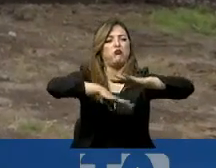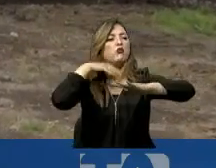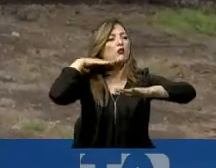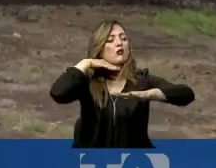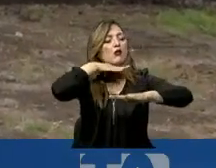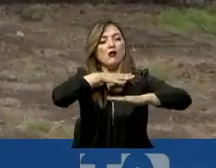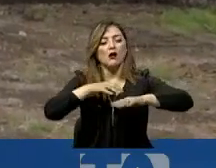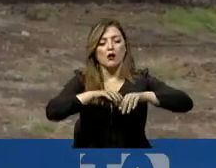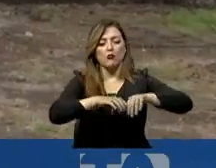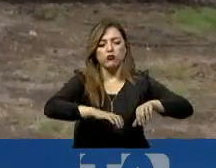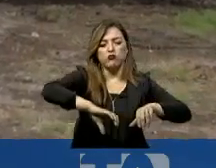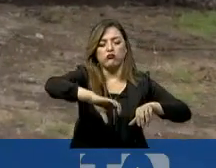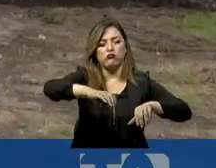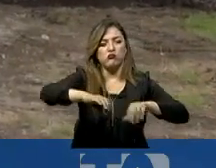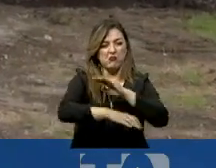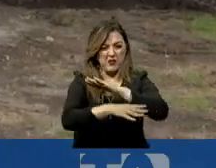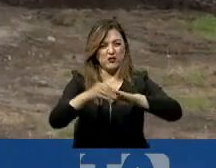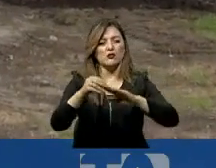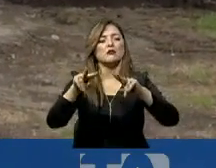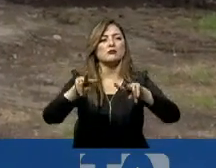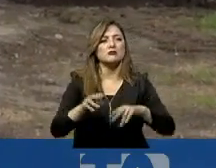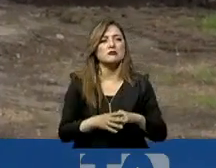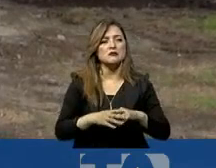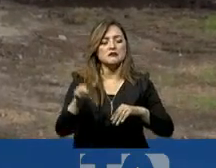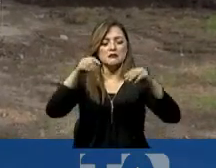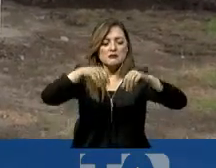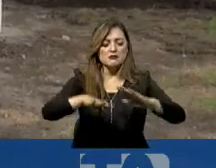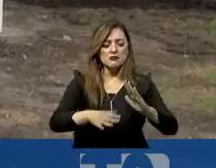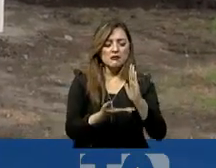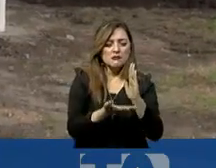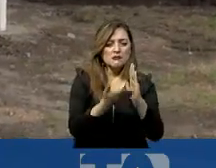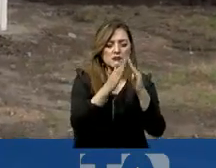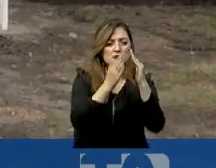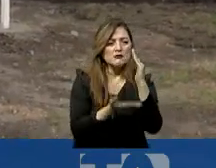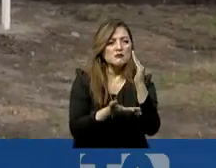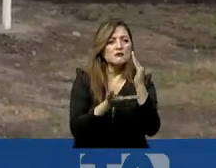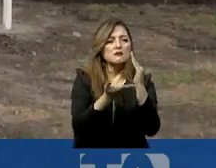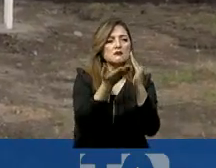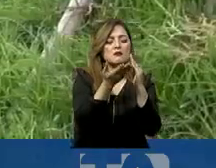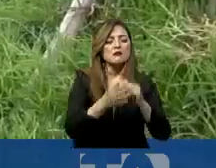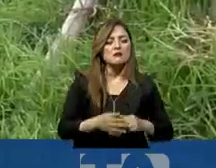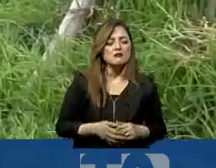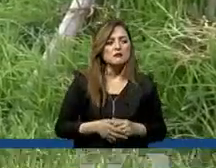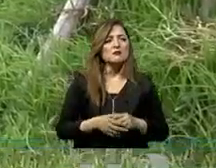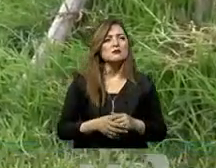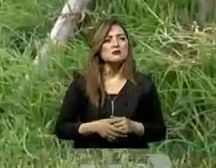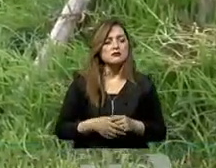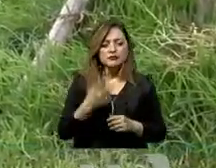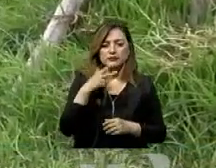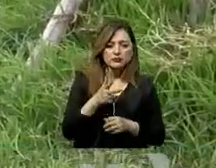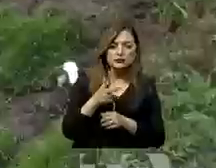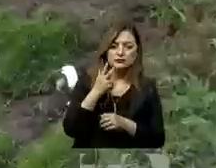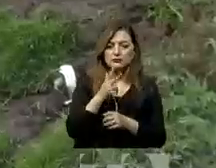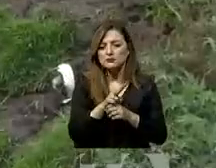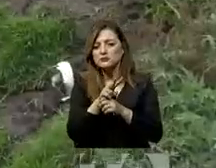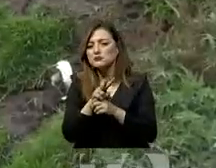corra y se encuentre también en ciertas viviendas que tenemos en la parte sur, que también fueron inundadas y afectadas el día de ayer. En un recorrido